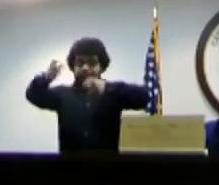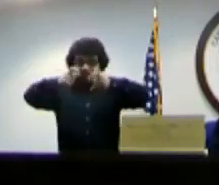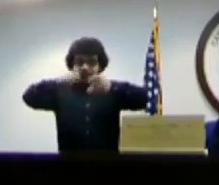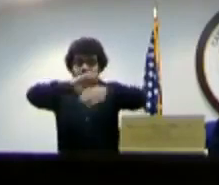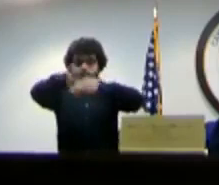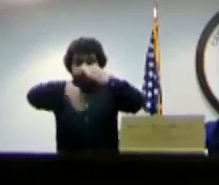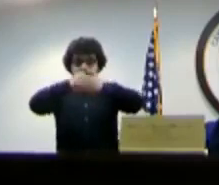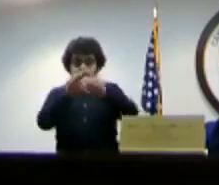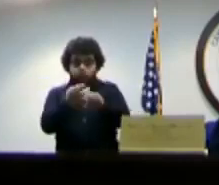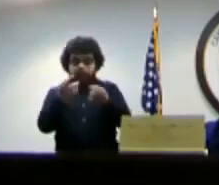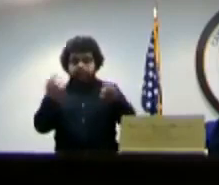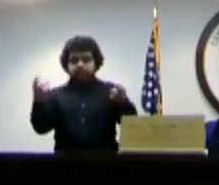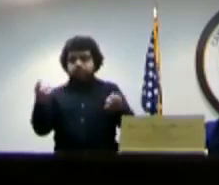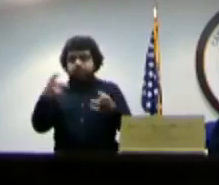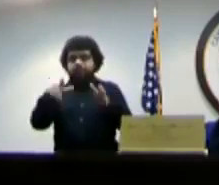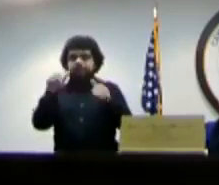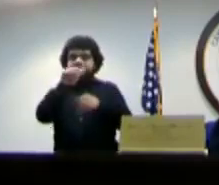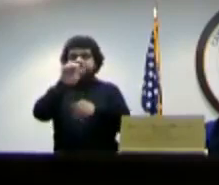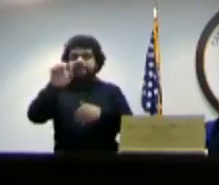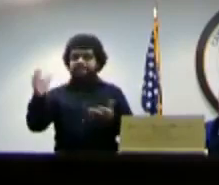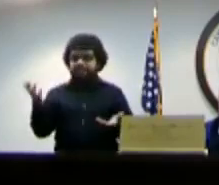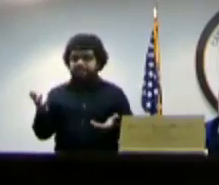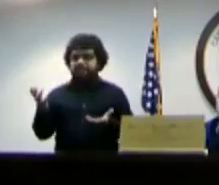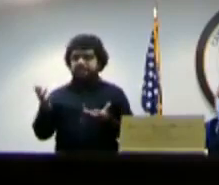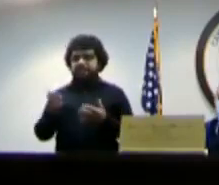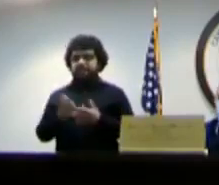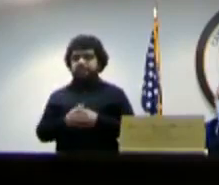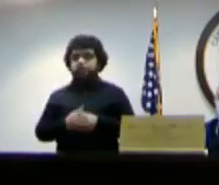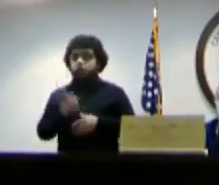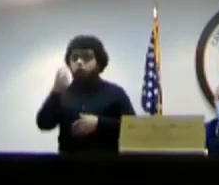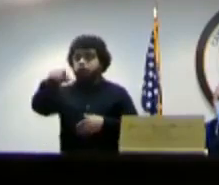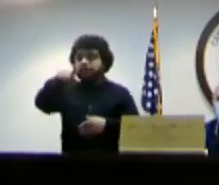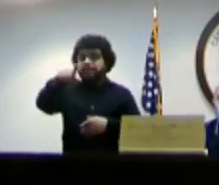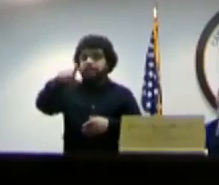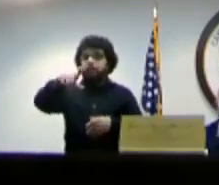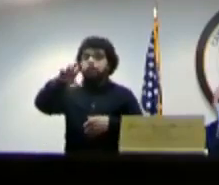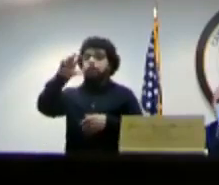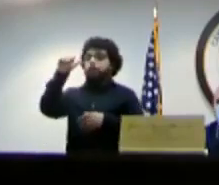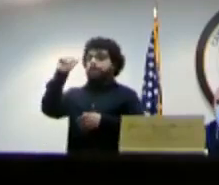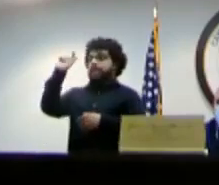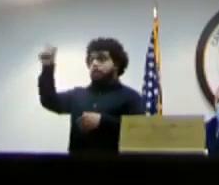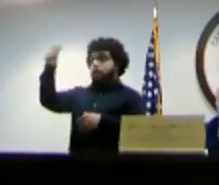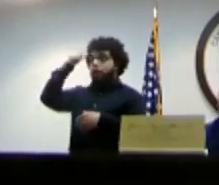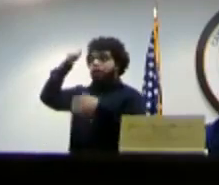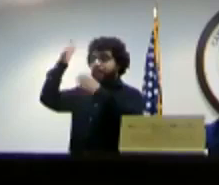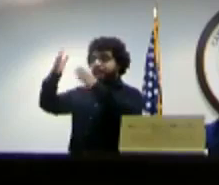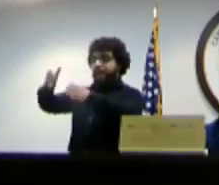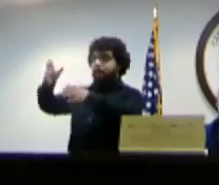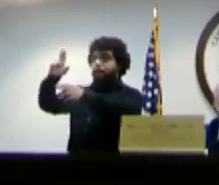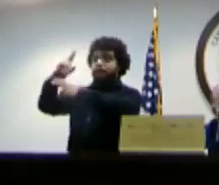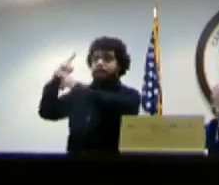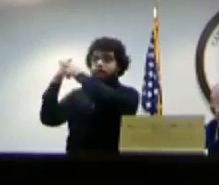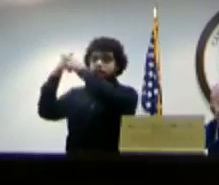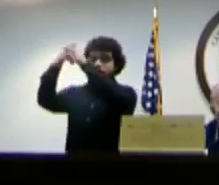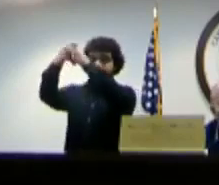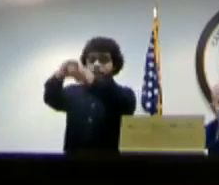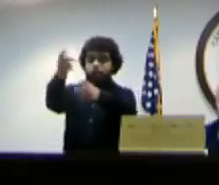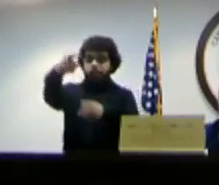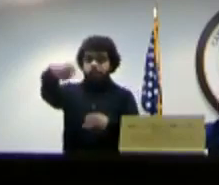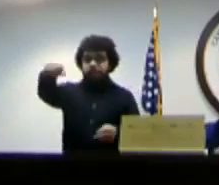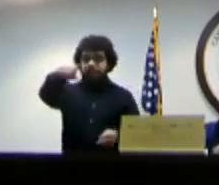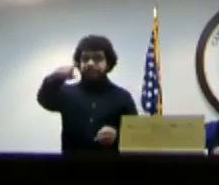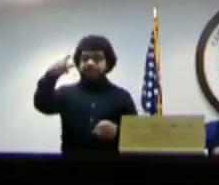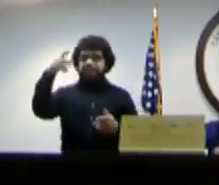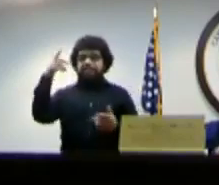Energía Eléctrica. Son los que el pueblo, los que el gobernador, que sea, que los nombró a ustedes allí, los puso